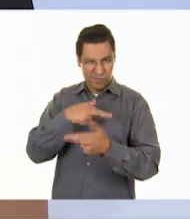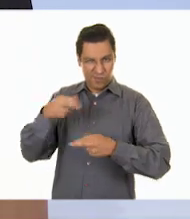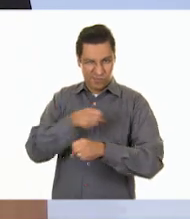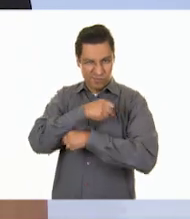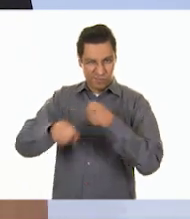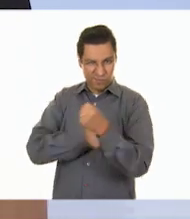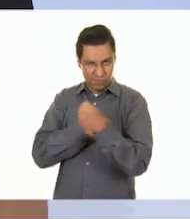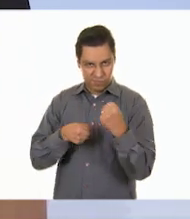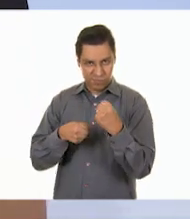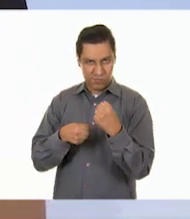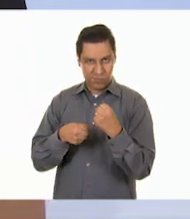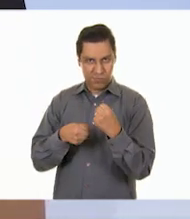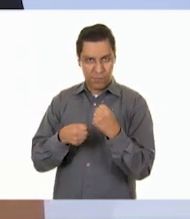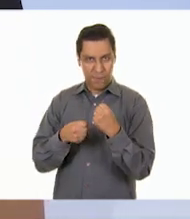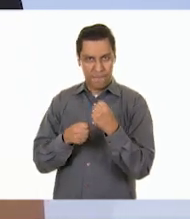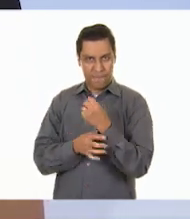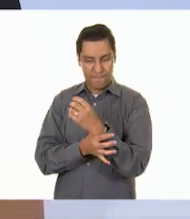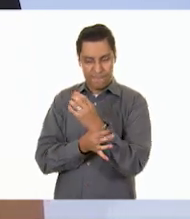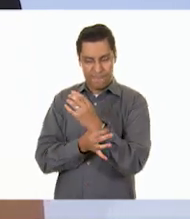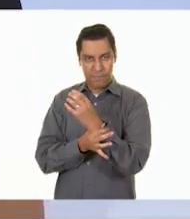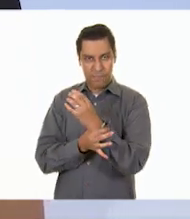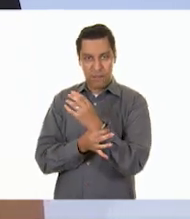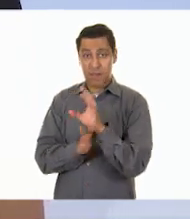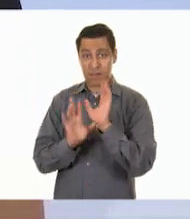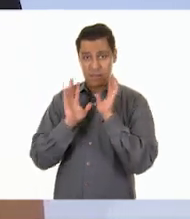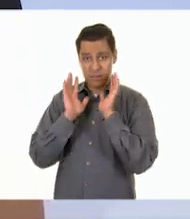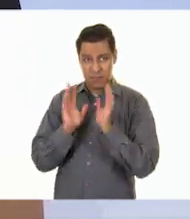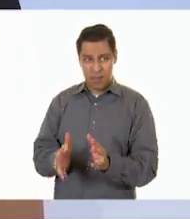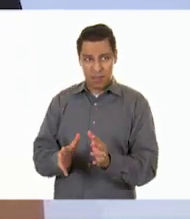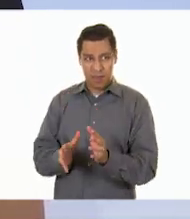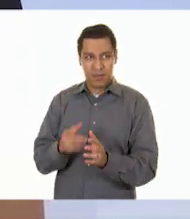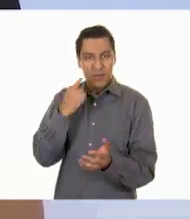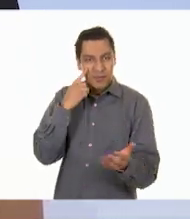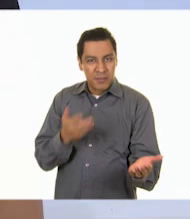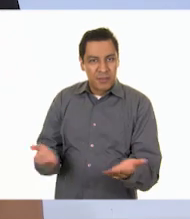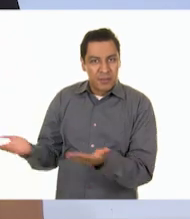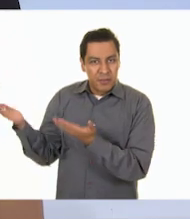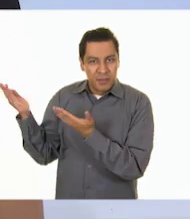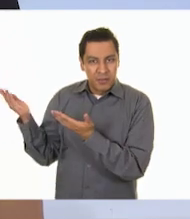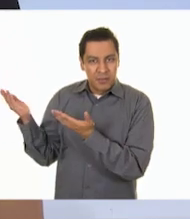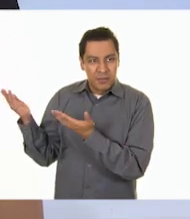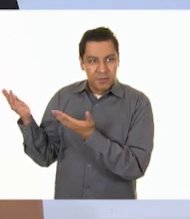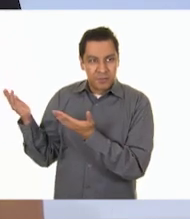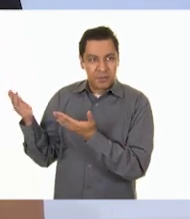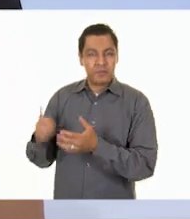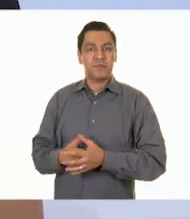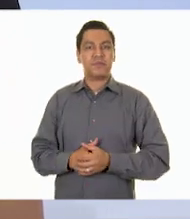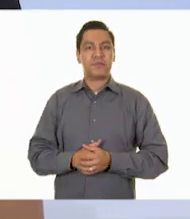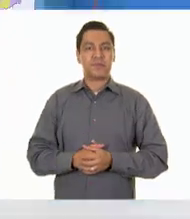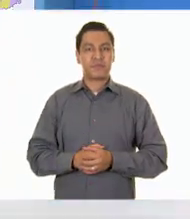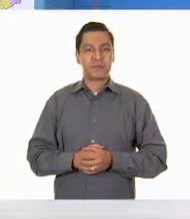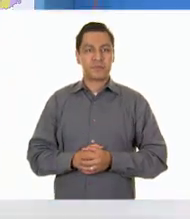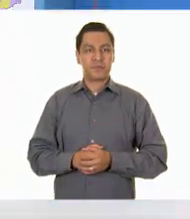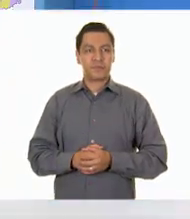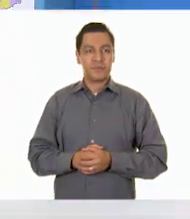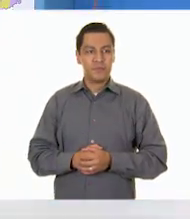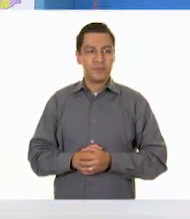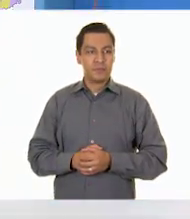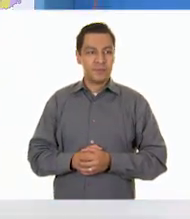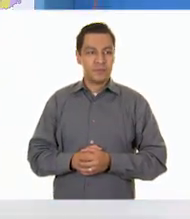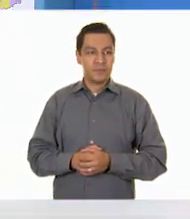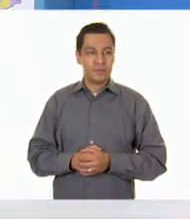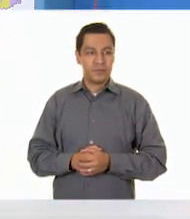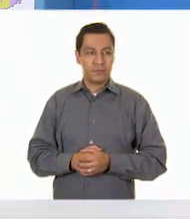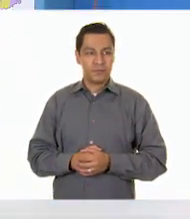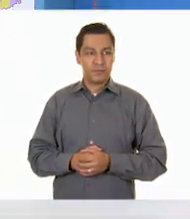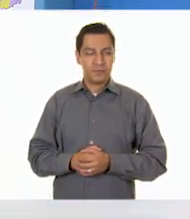ya que apretó un poquito entonces vas a intentar abrir el calcetín junto con la liga y